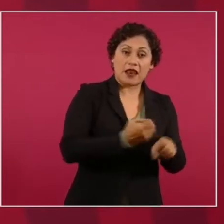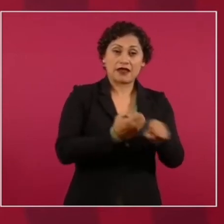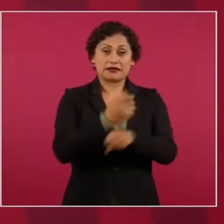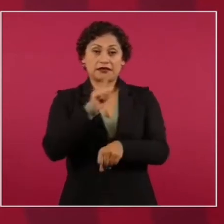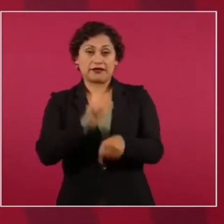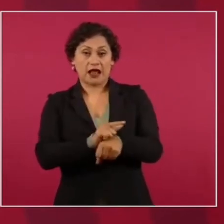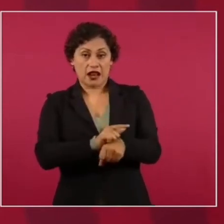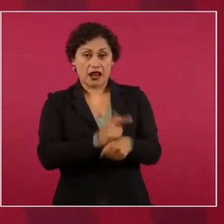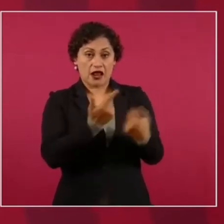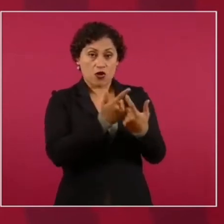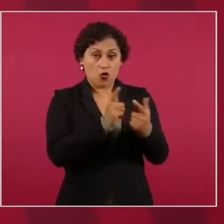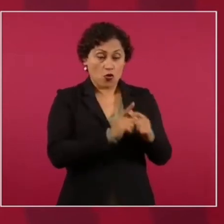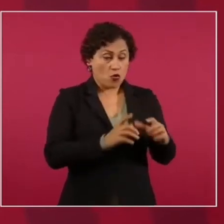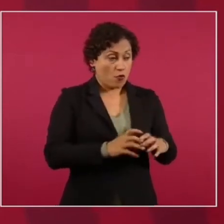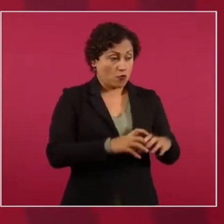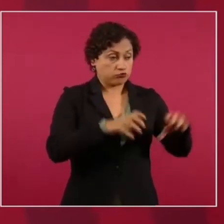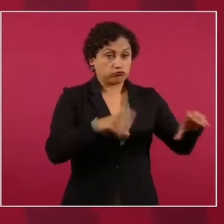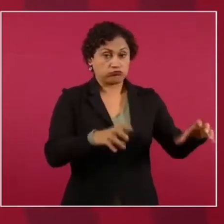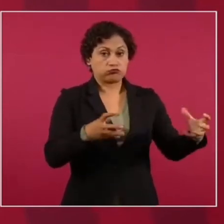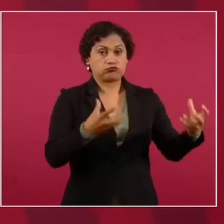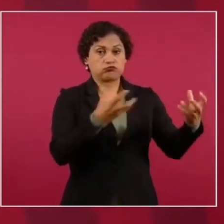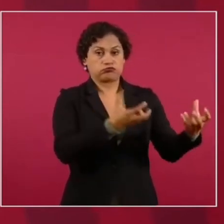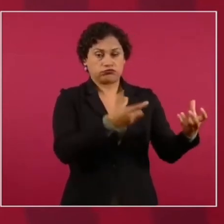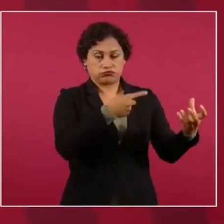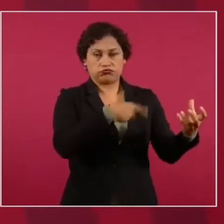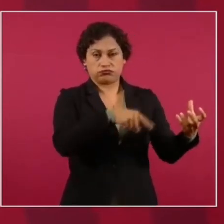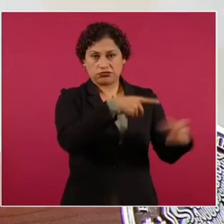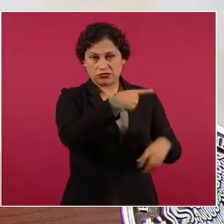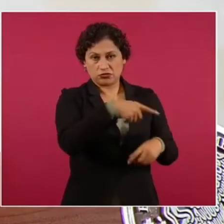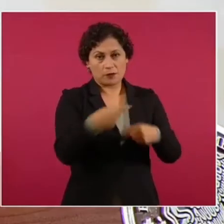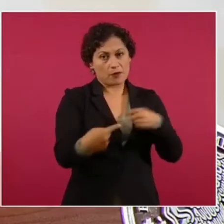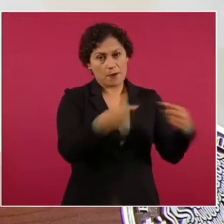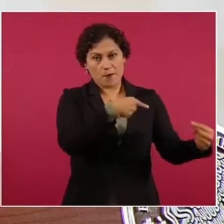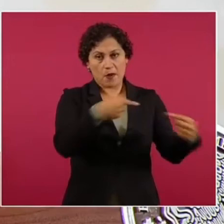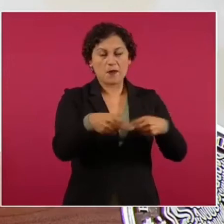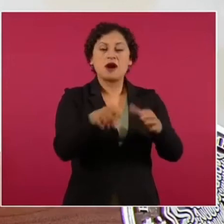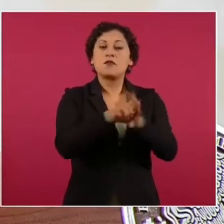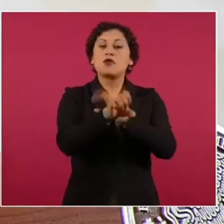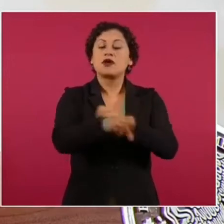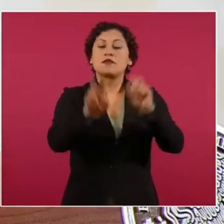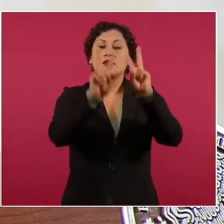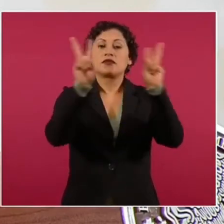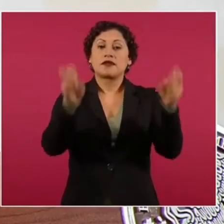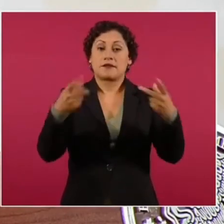de que llegan migrantes a